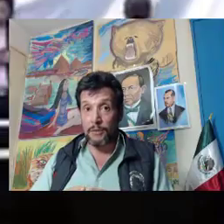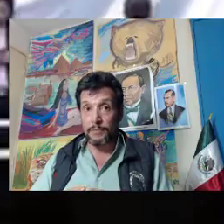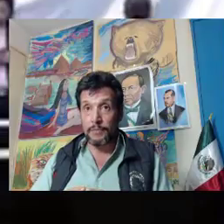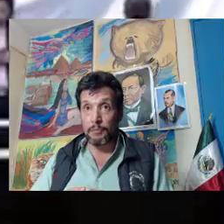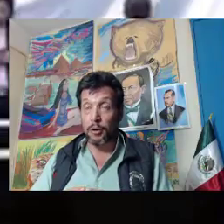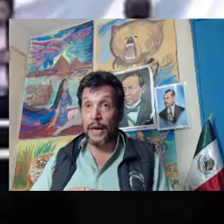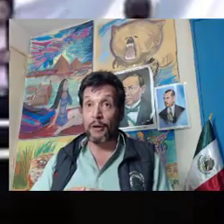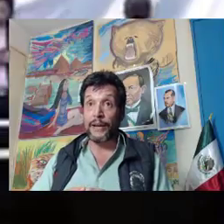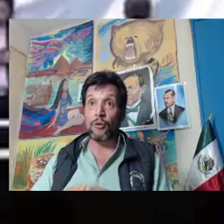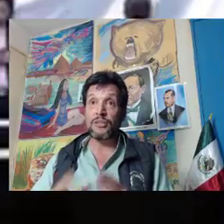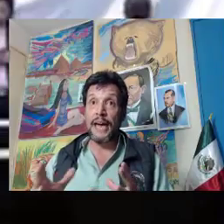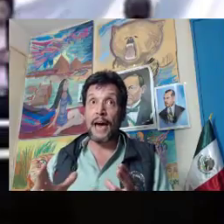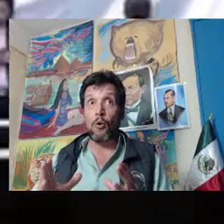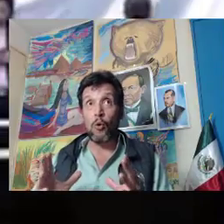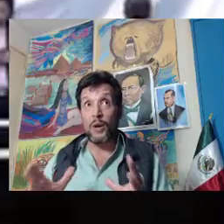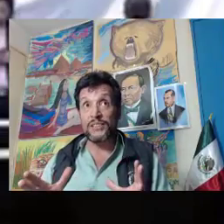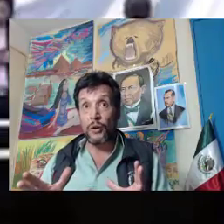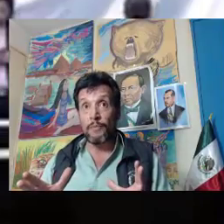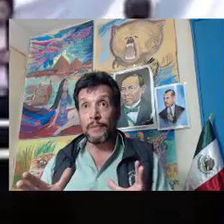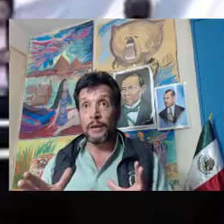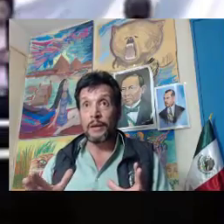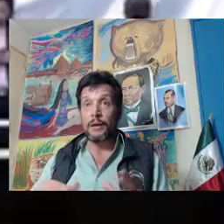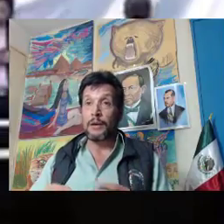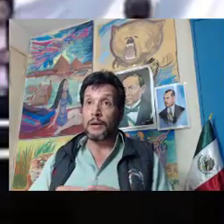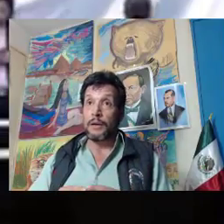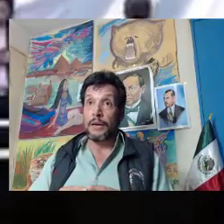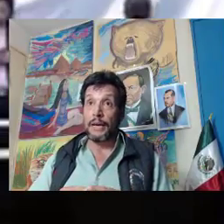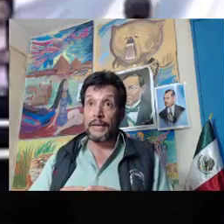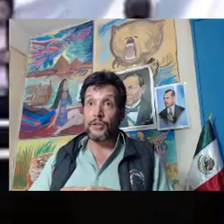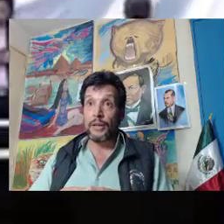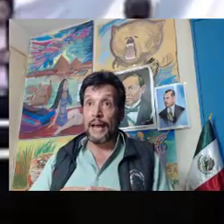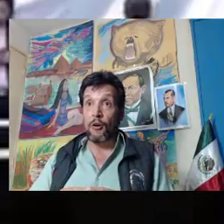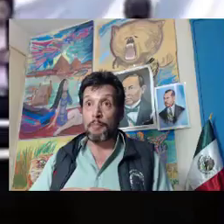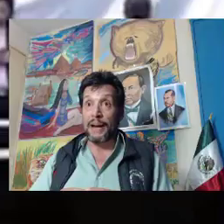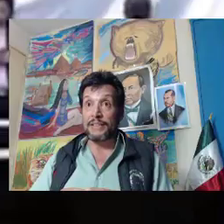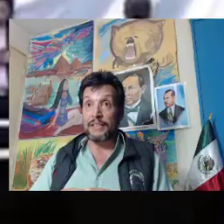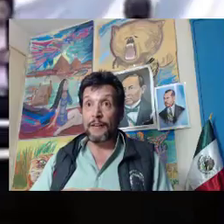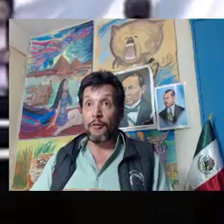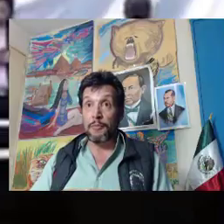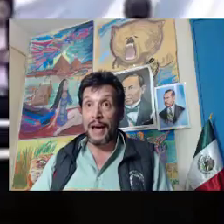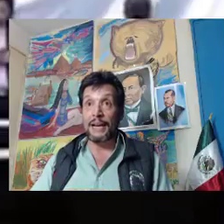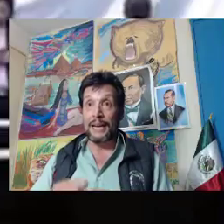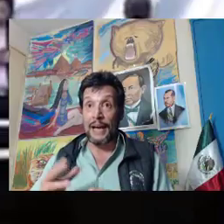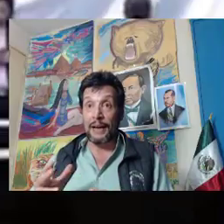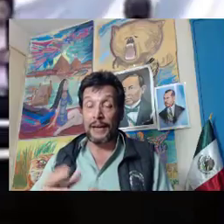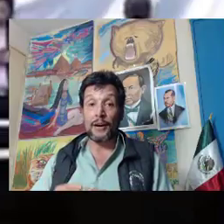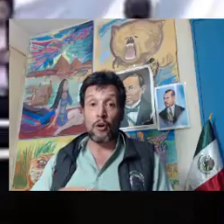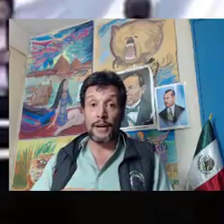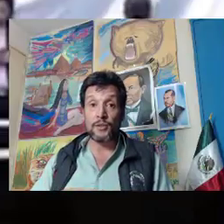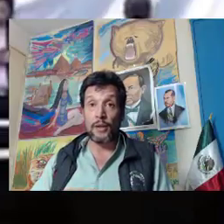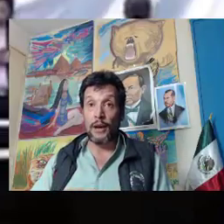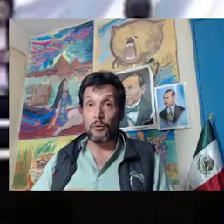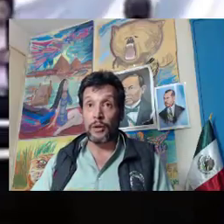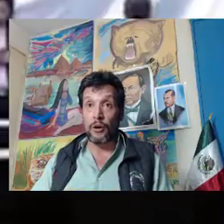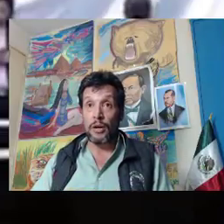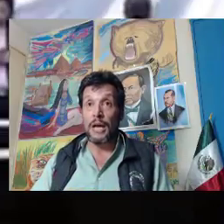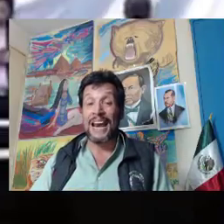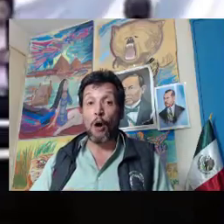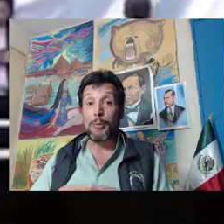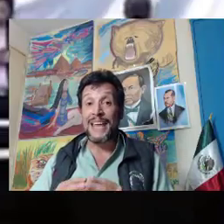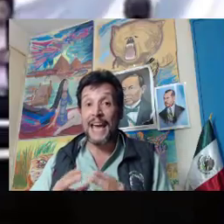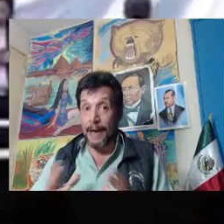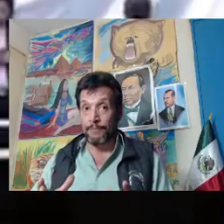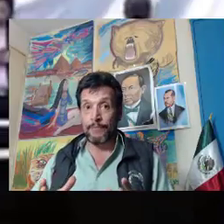hubiera llevado, porque aunque no sea un juicio, el hecho de la comparecencia formal en el Congreso de la